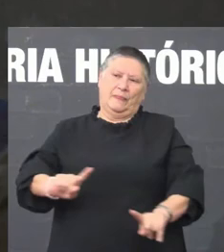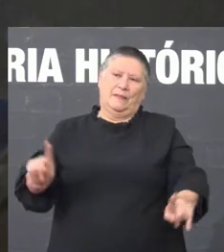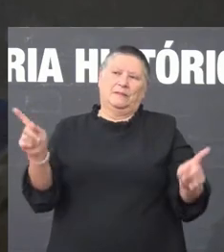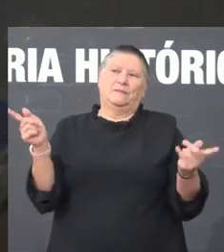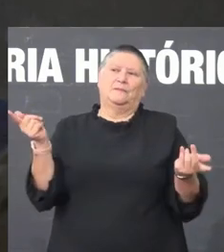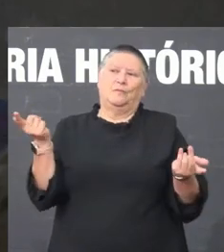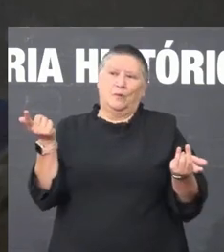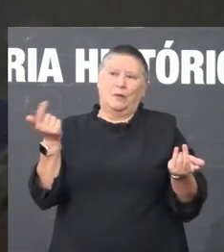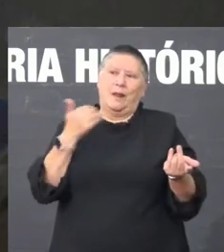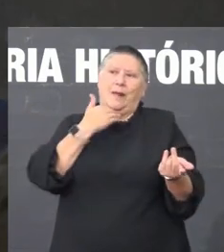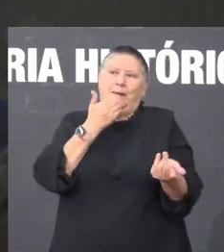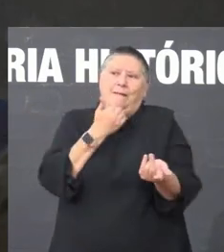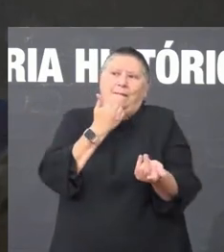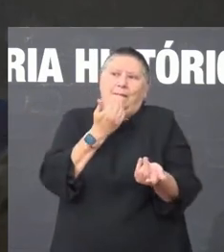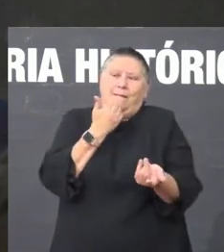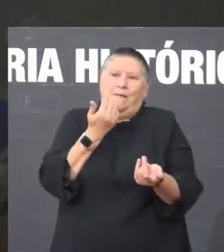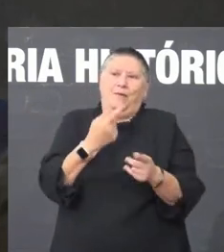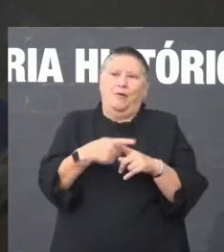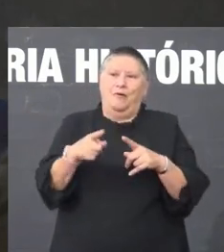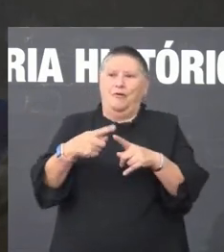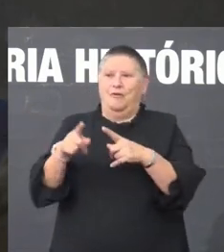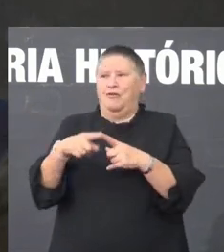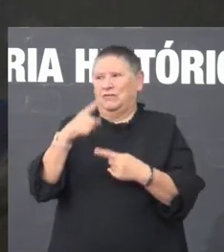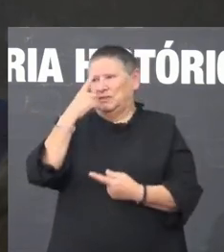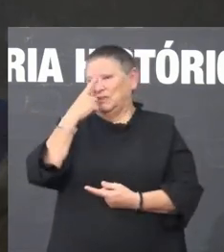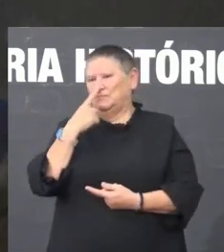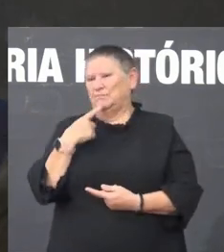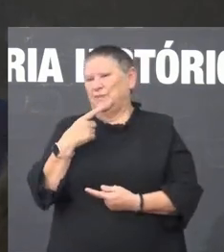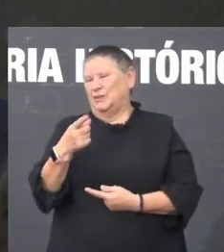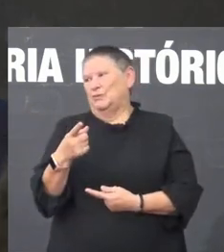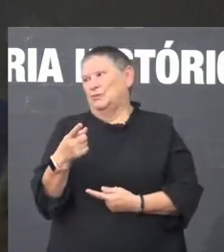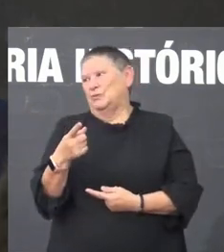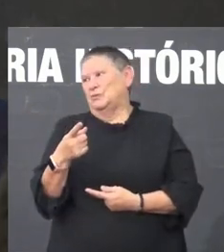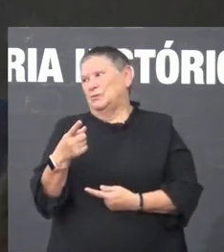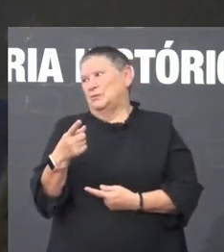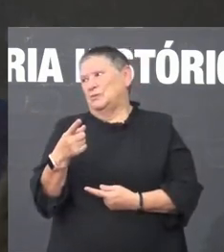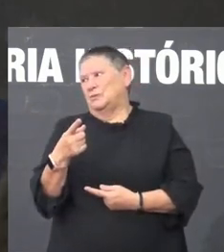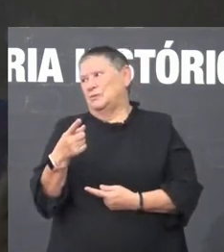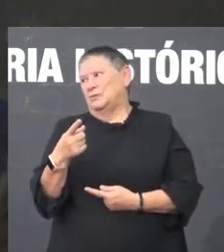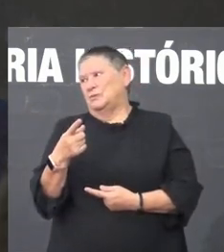maquillar los aspectos más